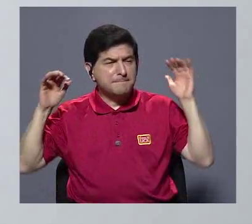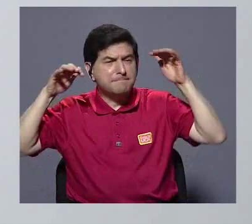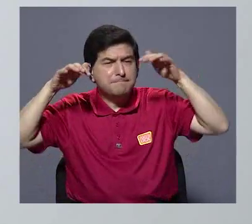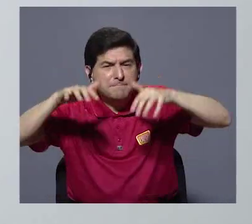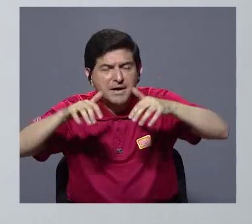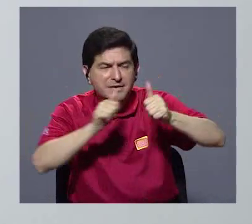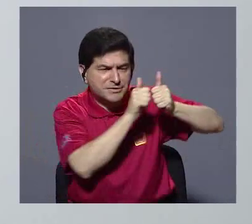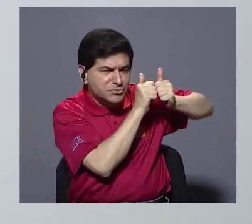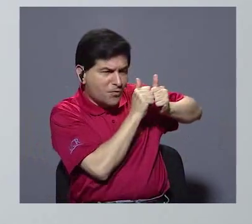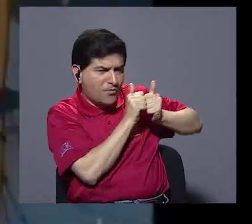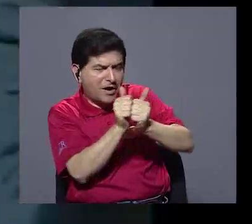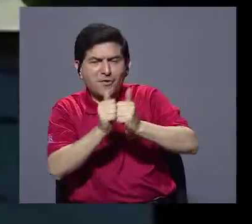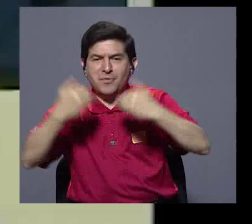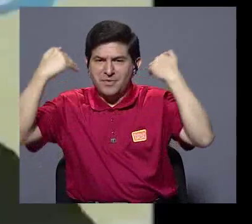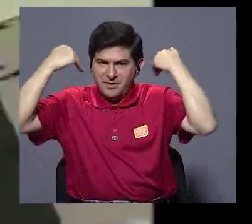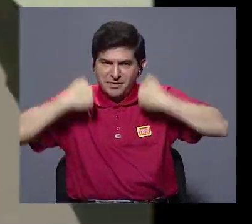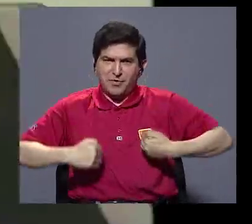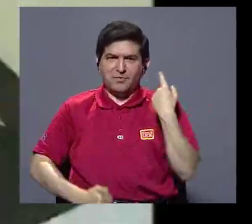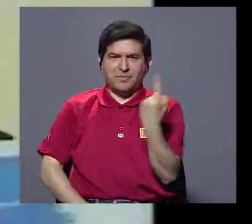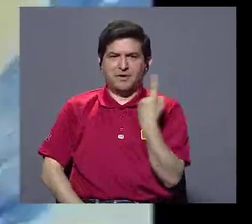ha acompañado al ser humano.